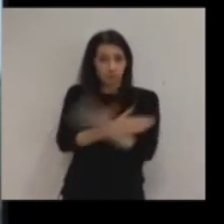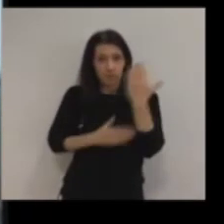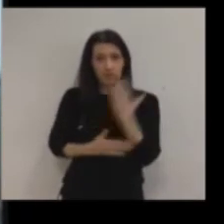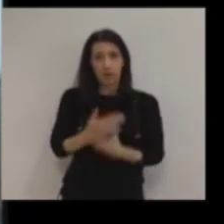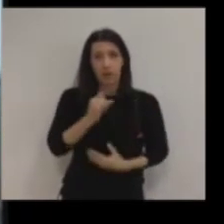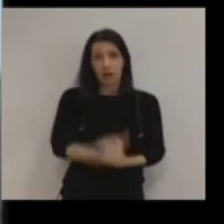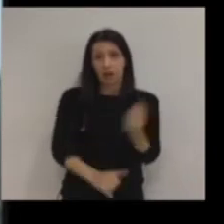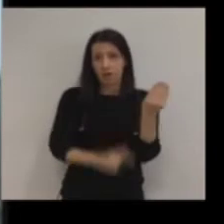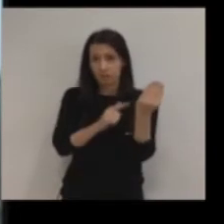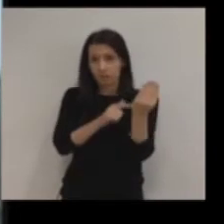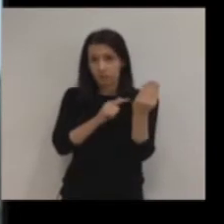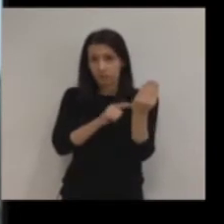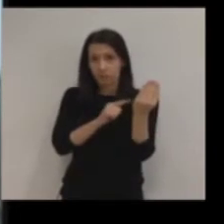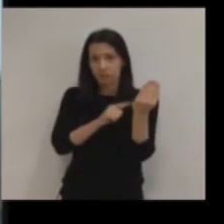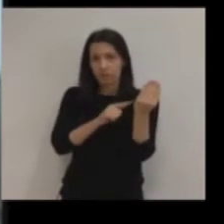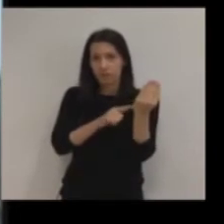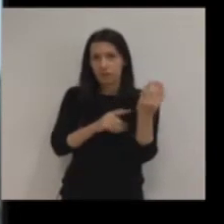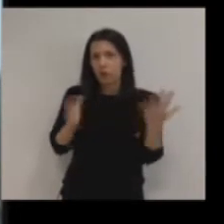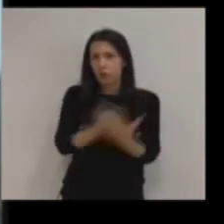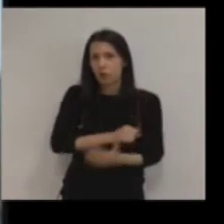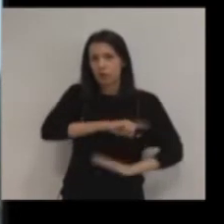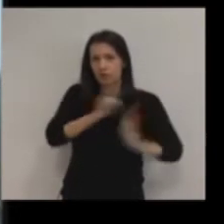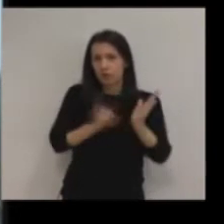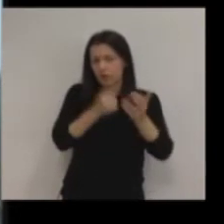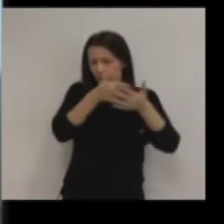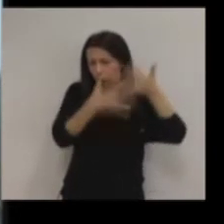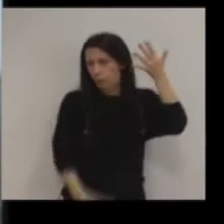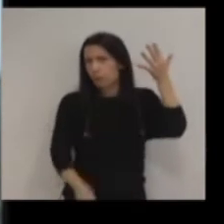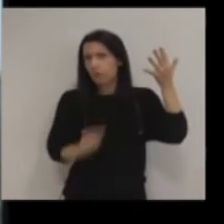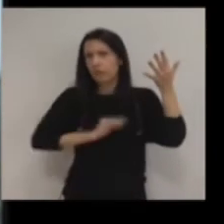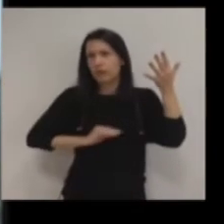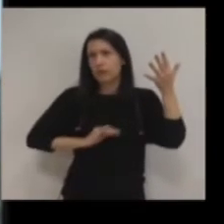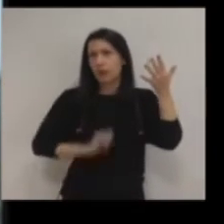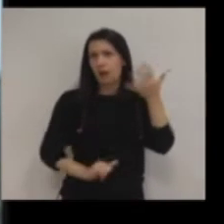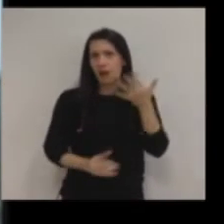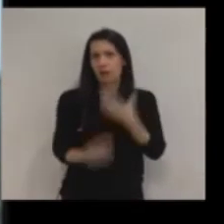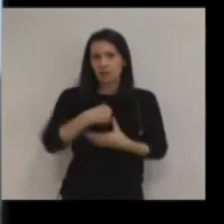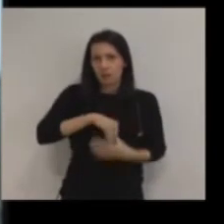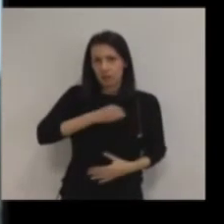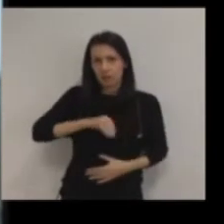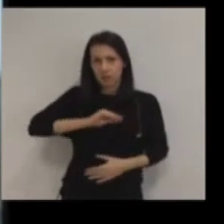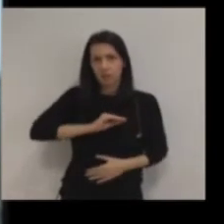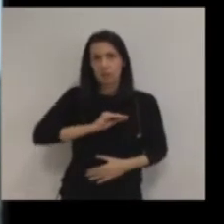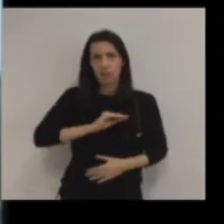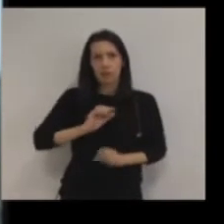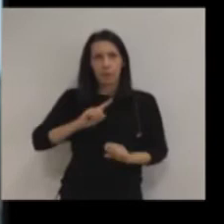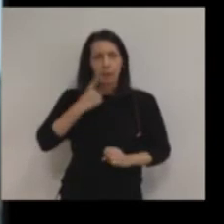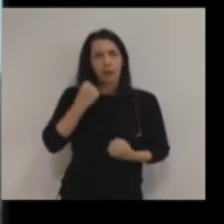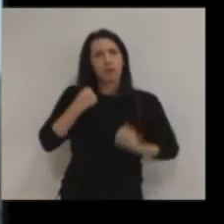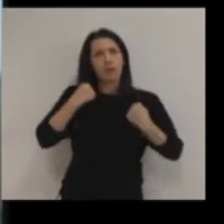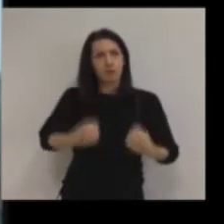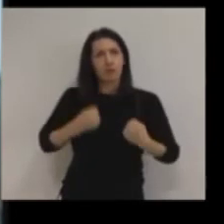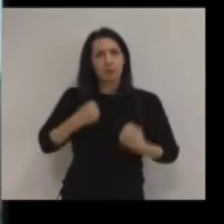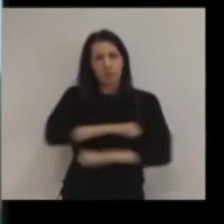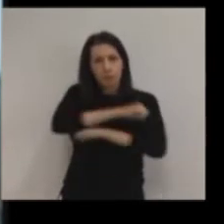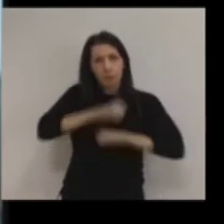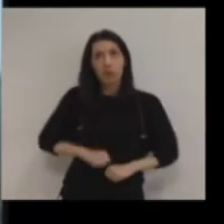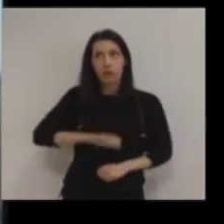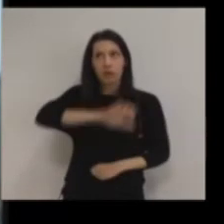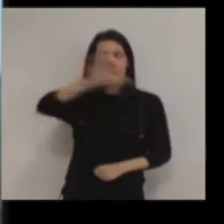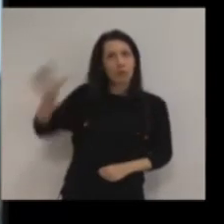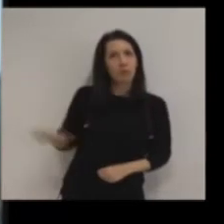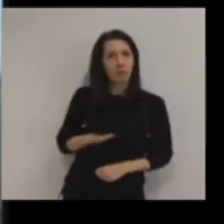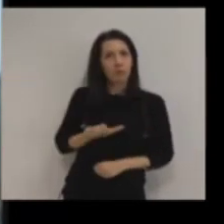Personas con Discapacidad, toda la legislación, la amplia legislación que tenemos en España, que es de las más fuertes y de las más robustas de Europa,